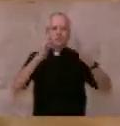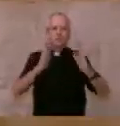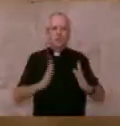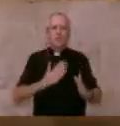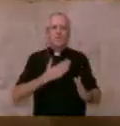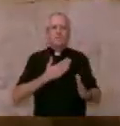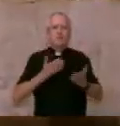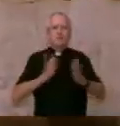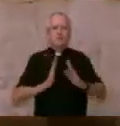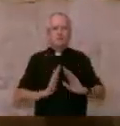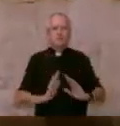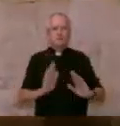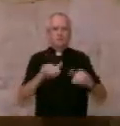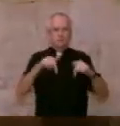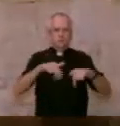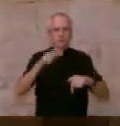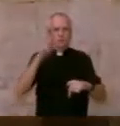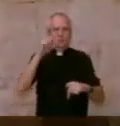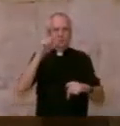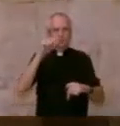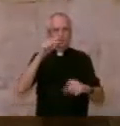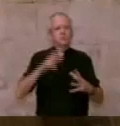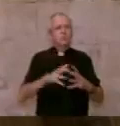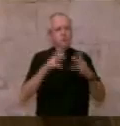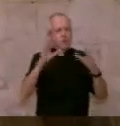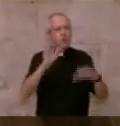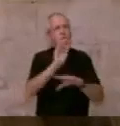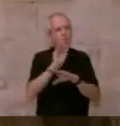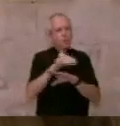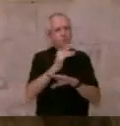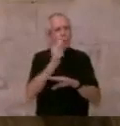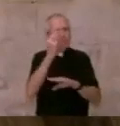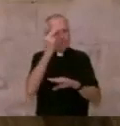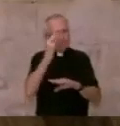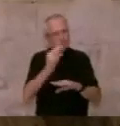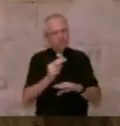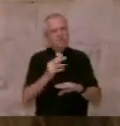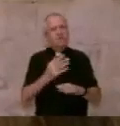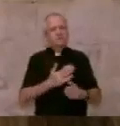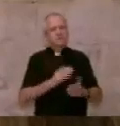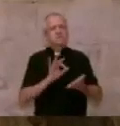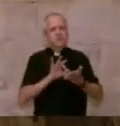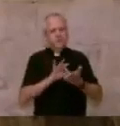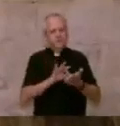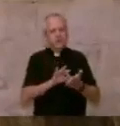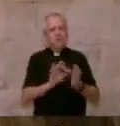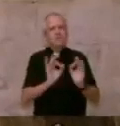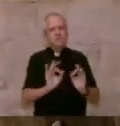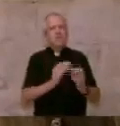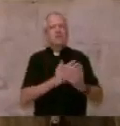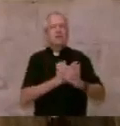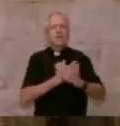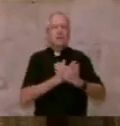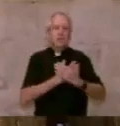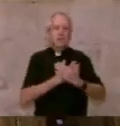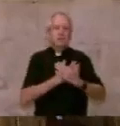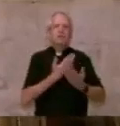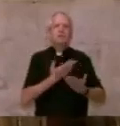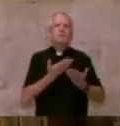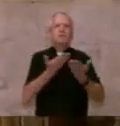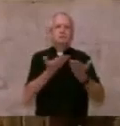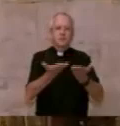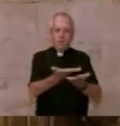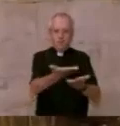y vosotros, los de Tortosa, tenéis gran cuidado de venerarme y servirme, en prenda de amor que os